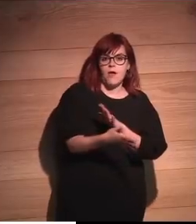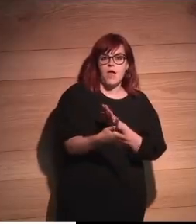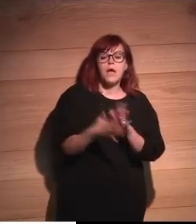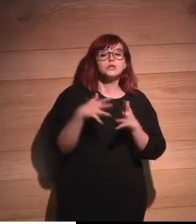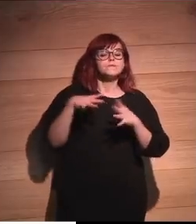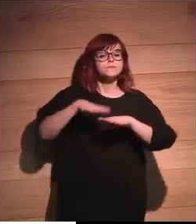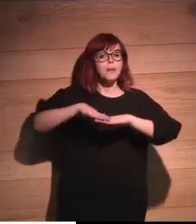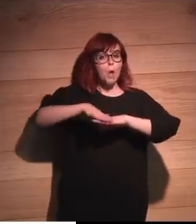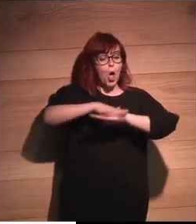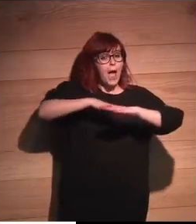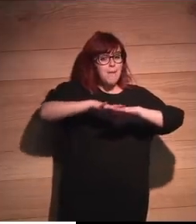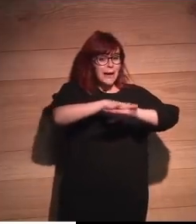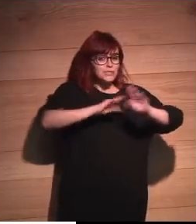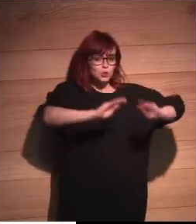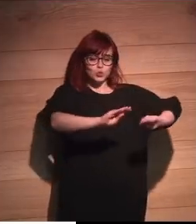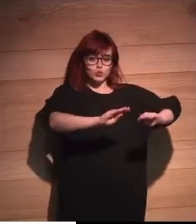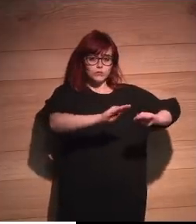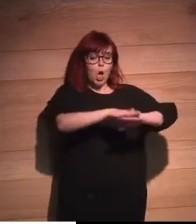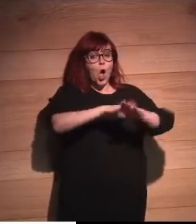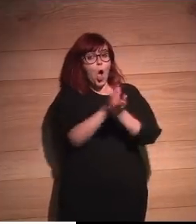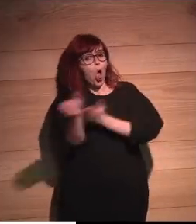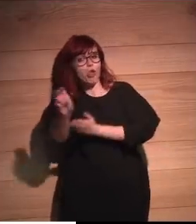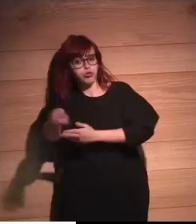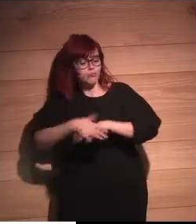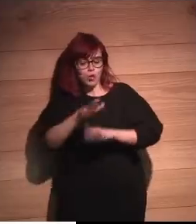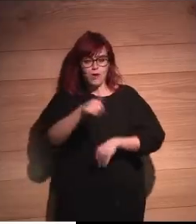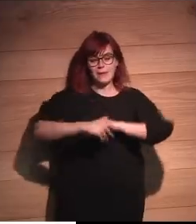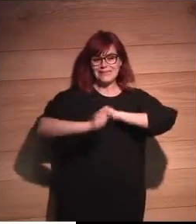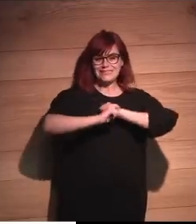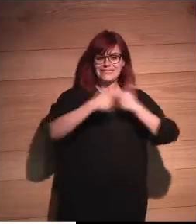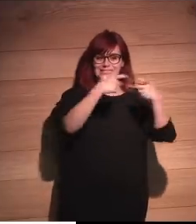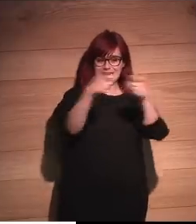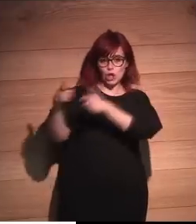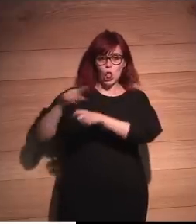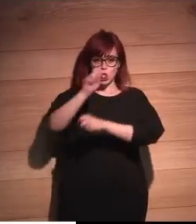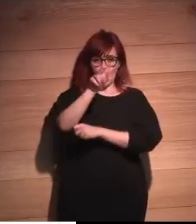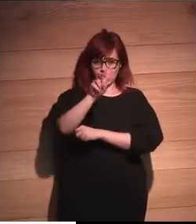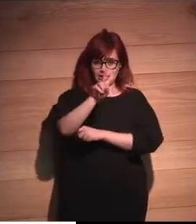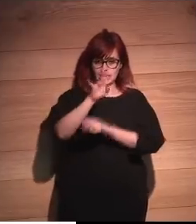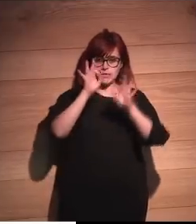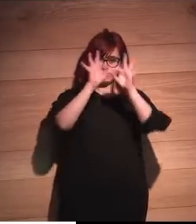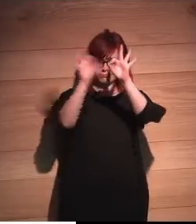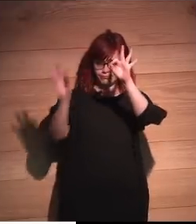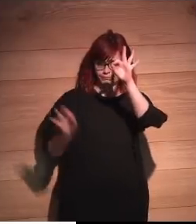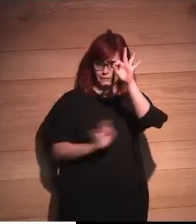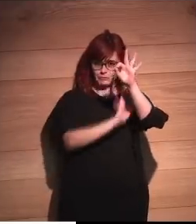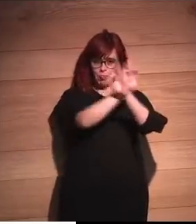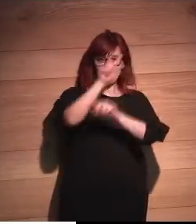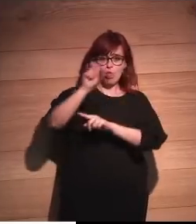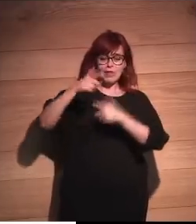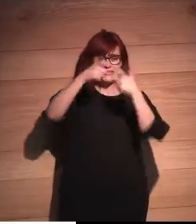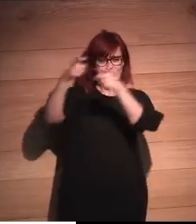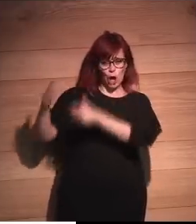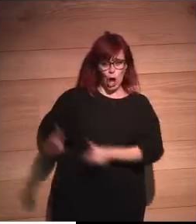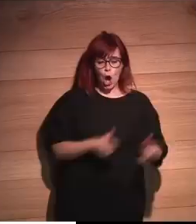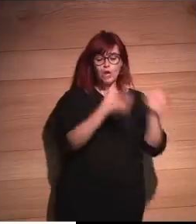soluciones alternativas. Los sectores estratégicos, que son 12, los pueden ver ahí en pantalla, todos